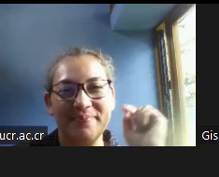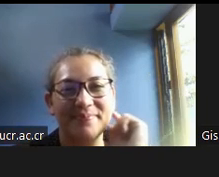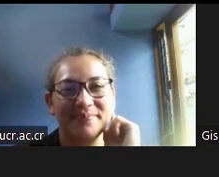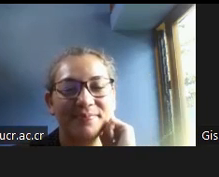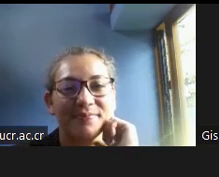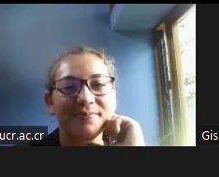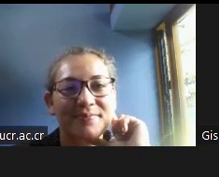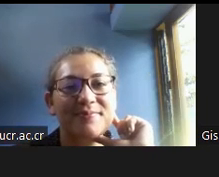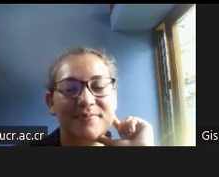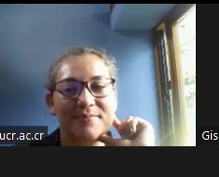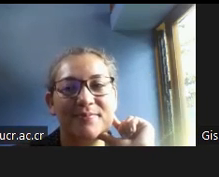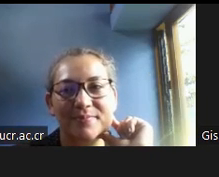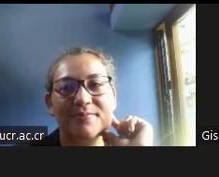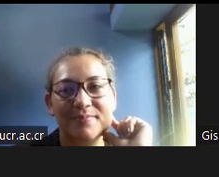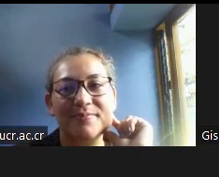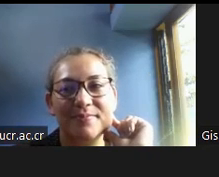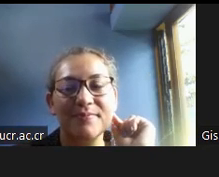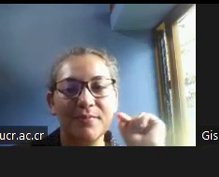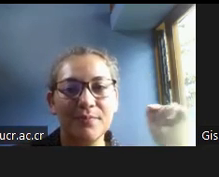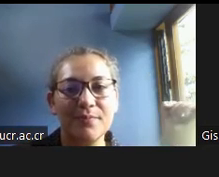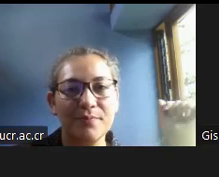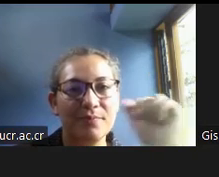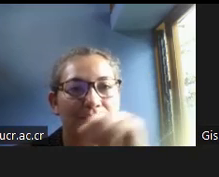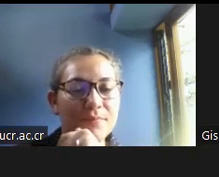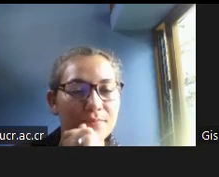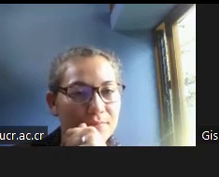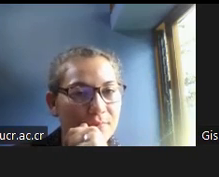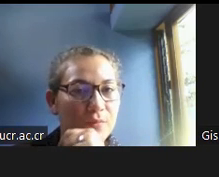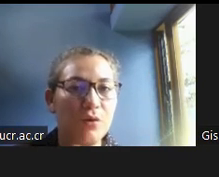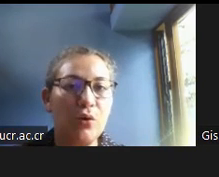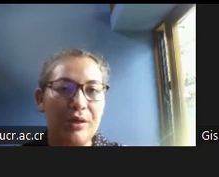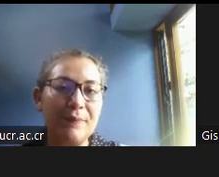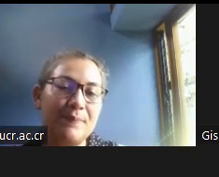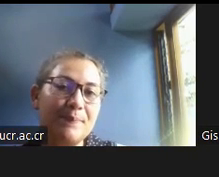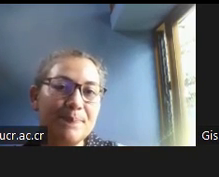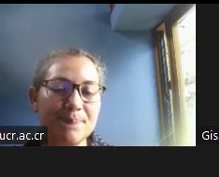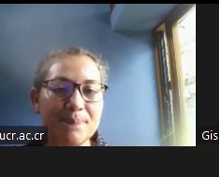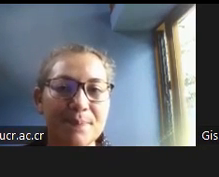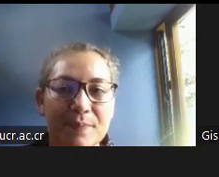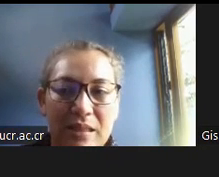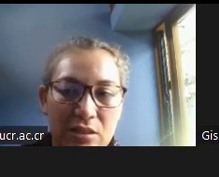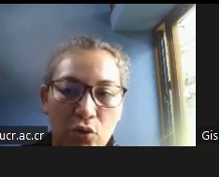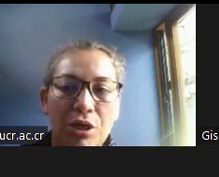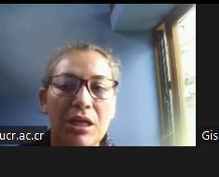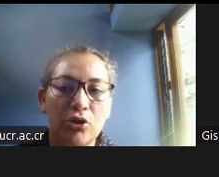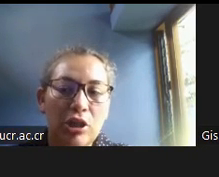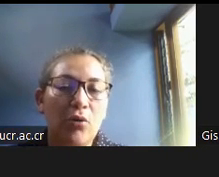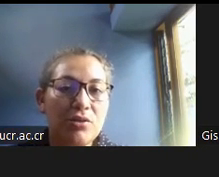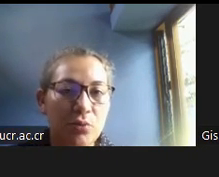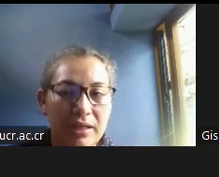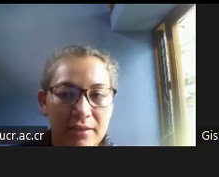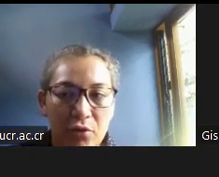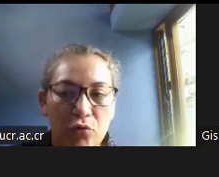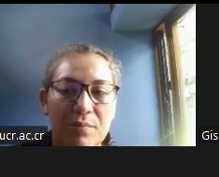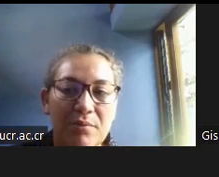ahorita cuando terminara de la compu, pero si está ahí, por mí está súper bien, ahí la puedo descargar. Listo, entonces la